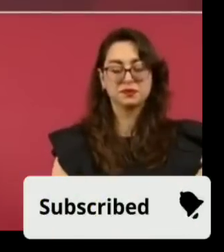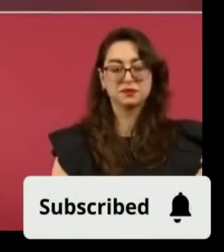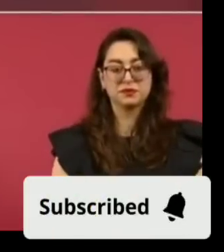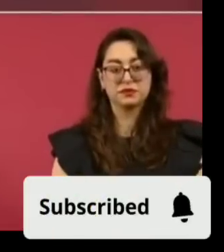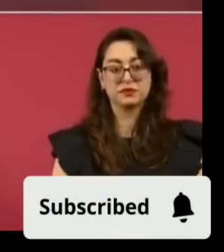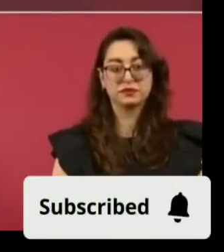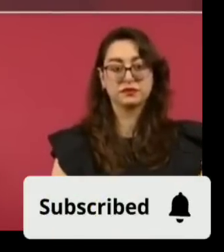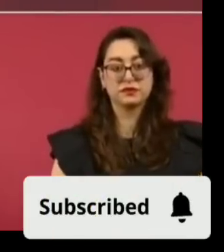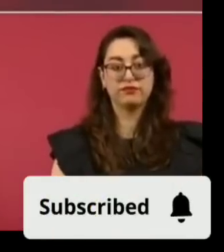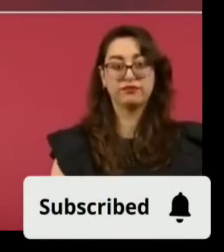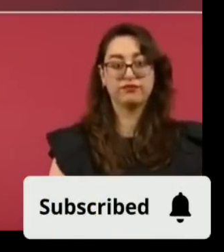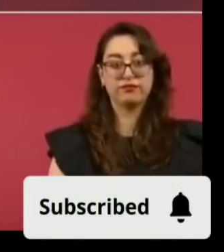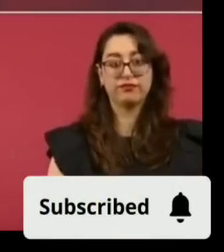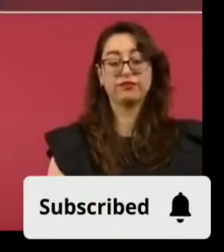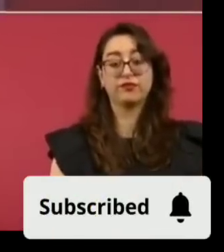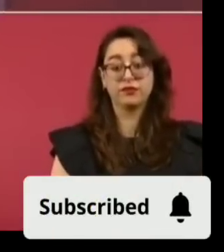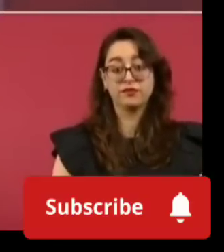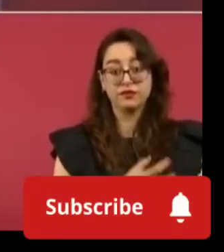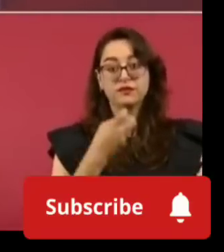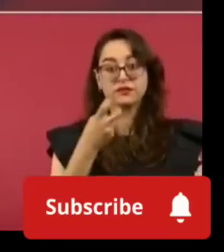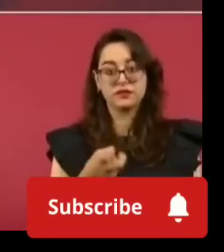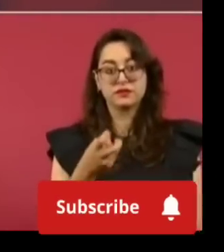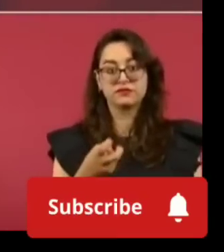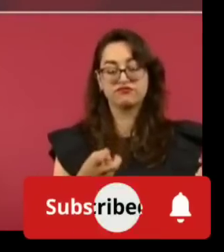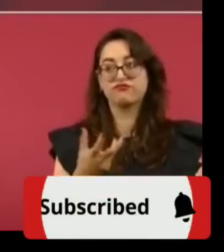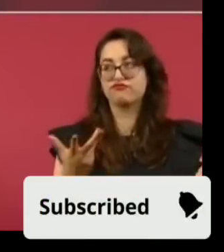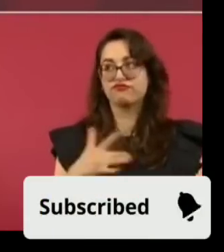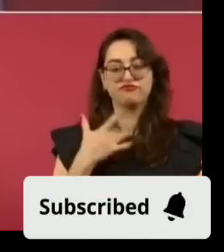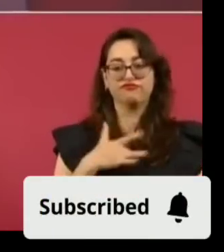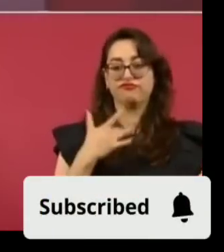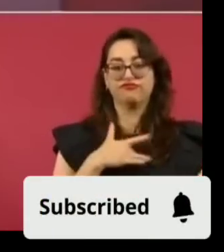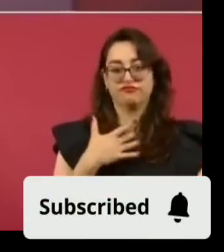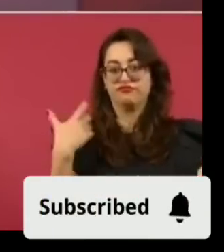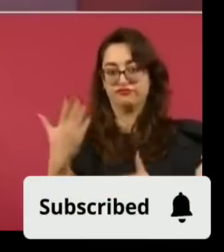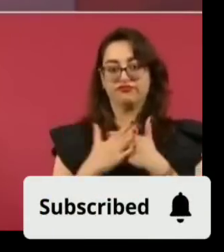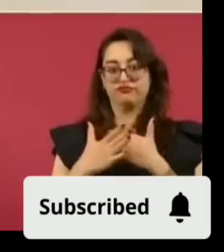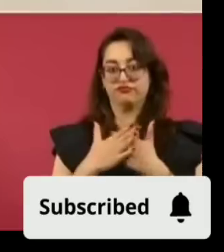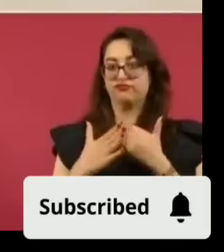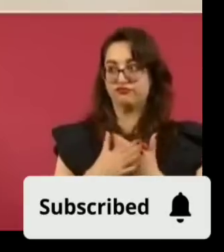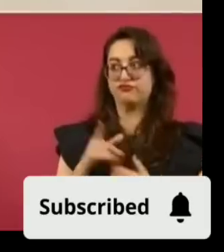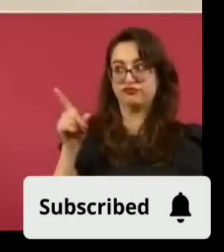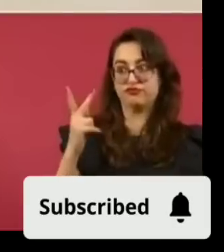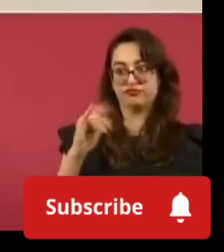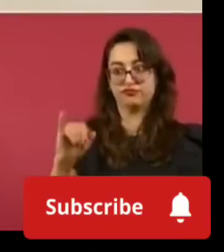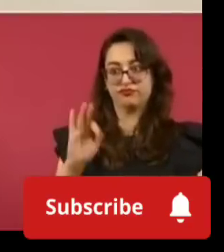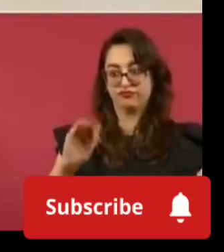Por eso sentimos que hace falta una reforma en el Poder Judicial.